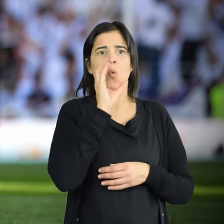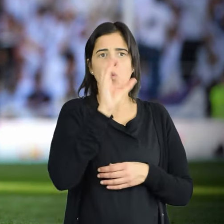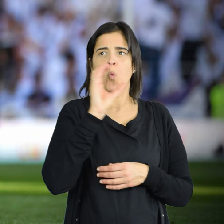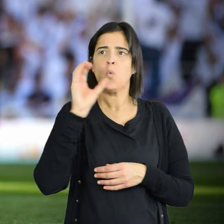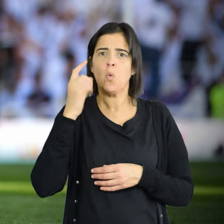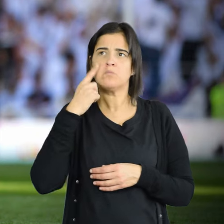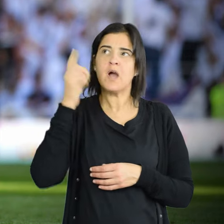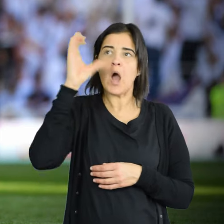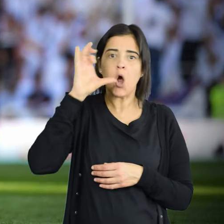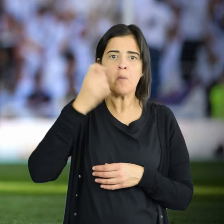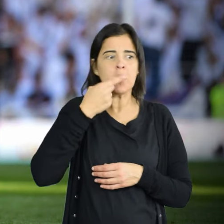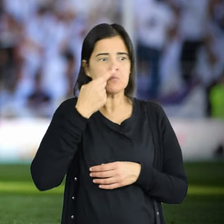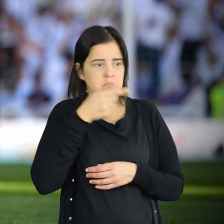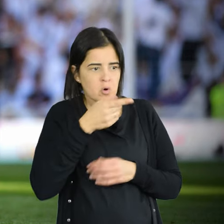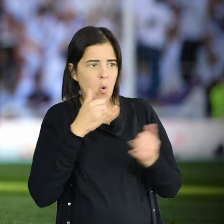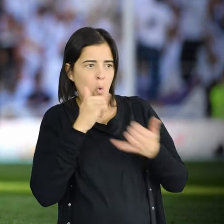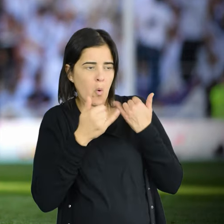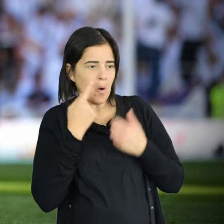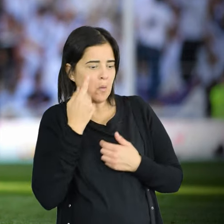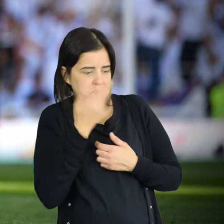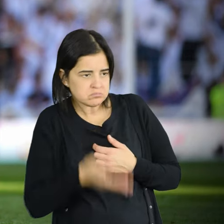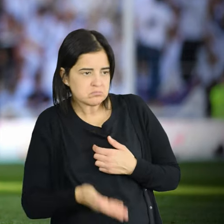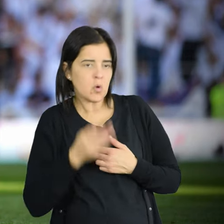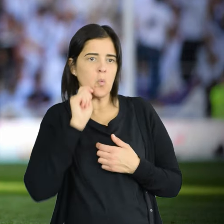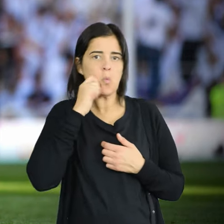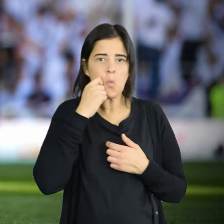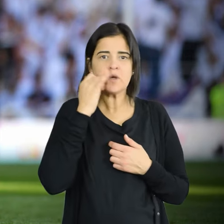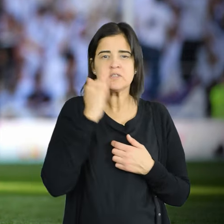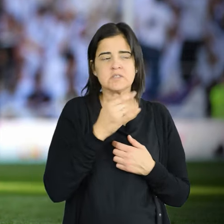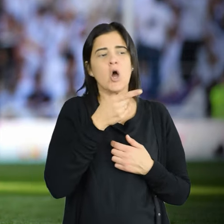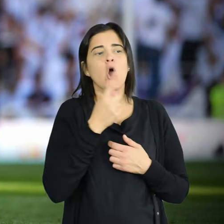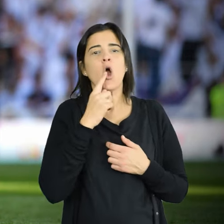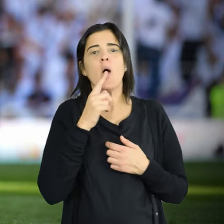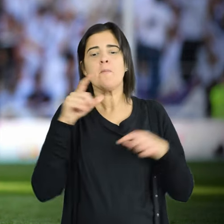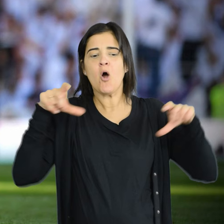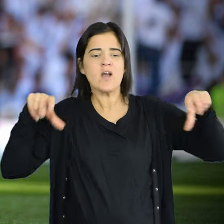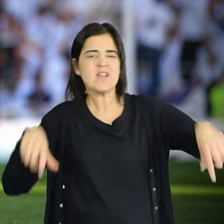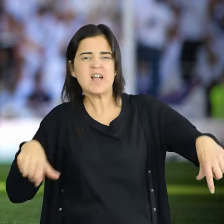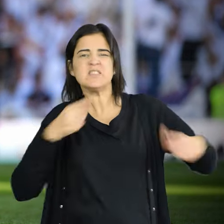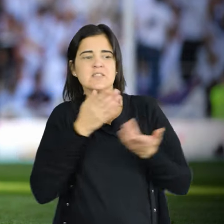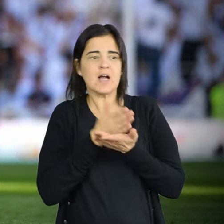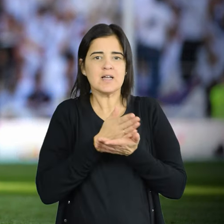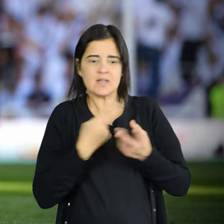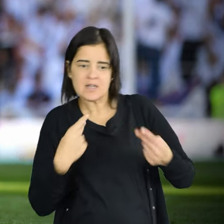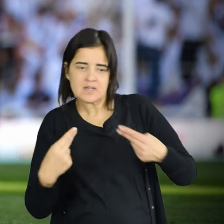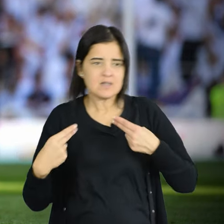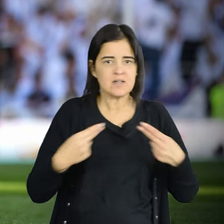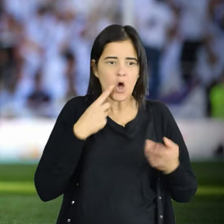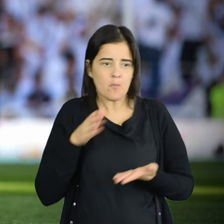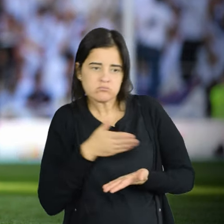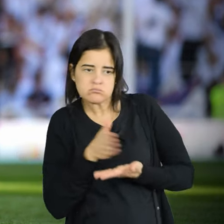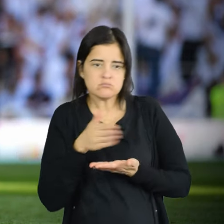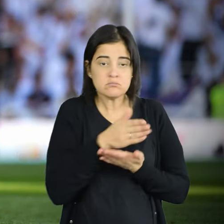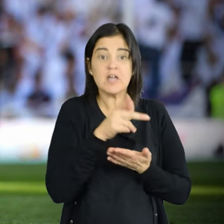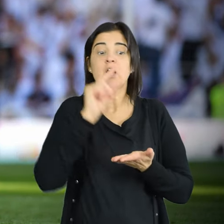varios clubes europeos muestran interés en su juego se consagra su posición en la cancha como mediocampista y tras varias